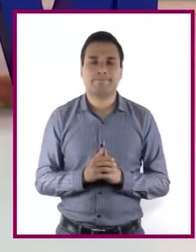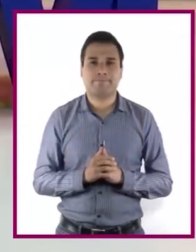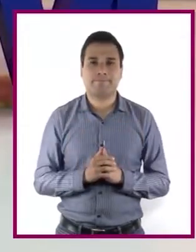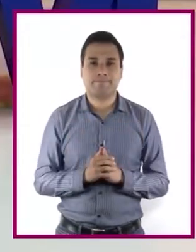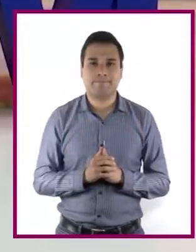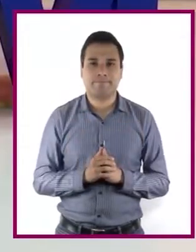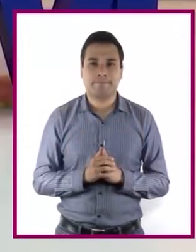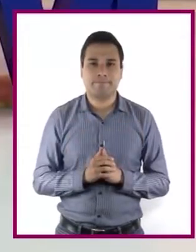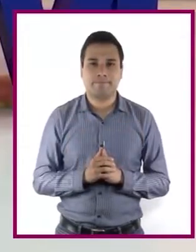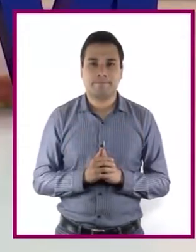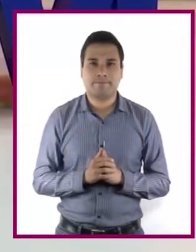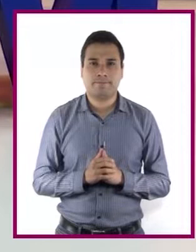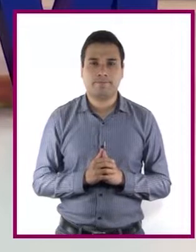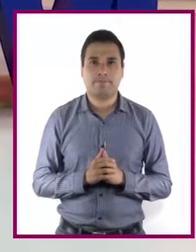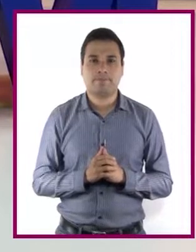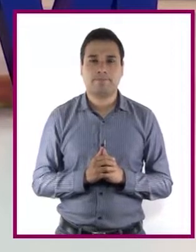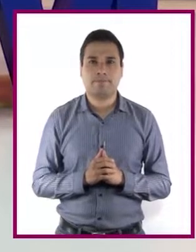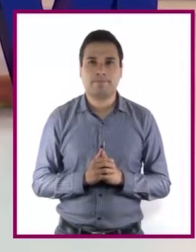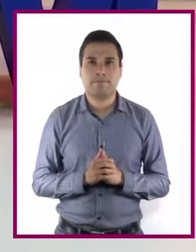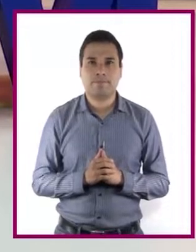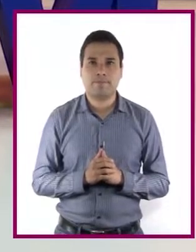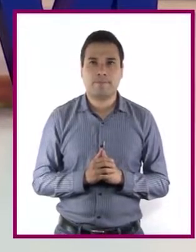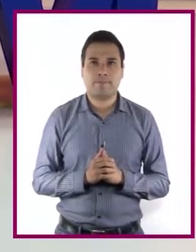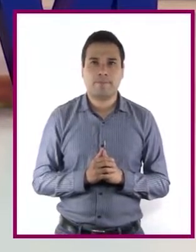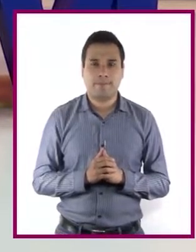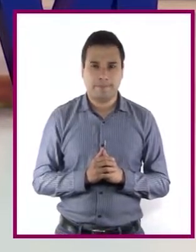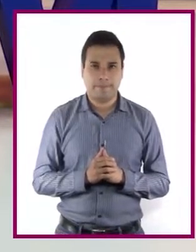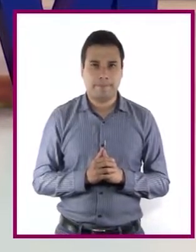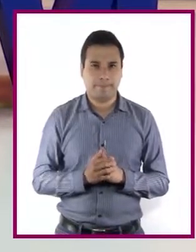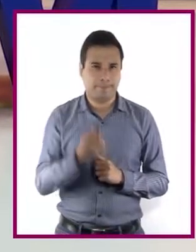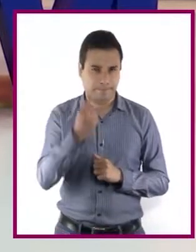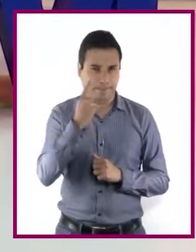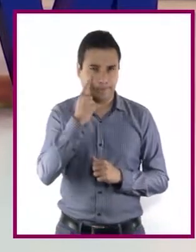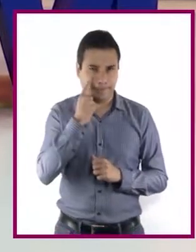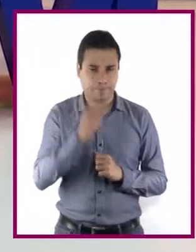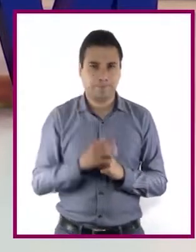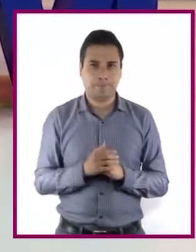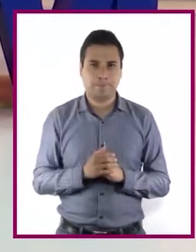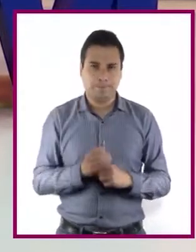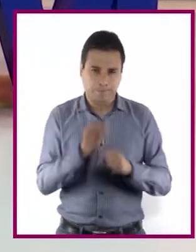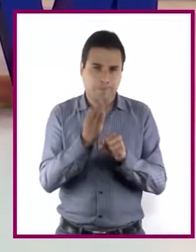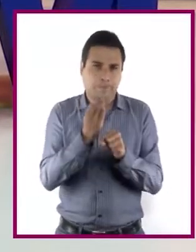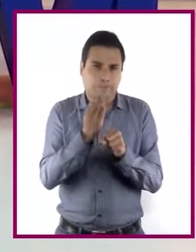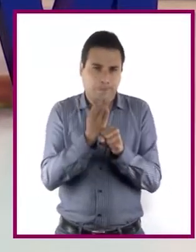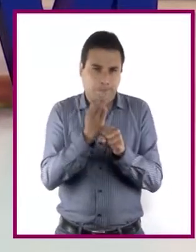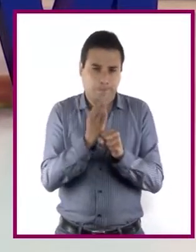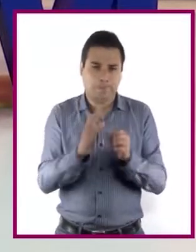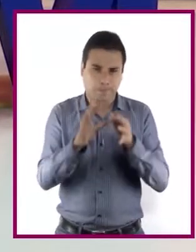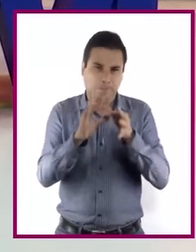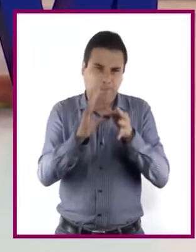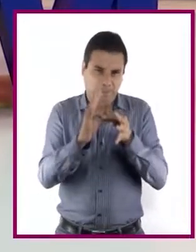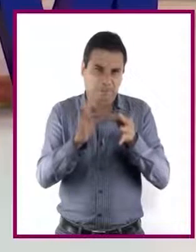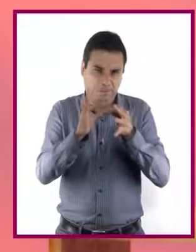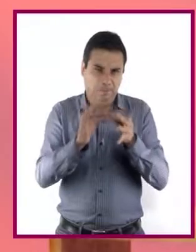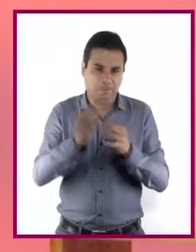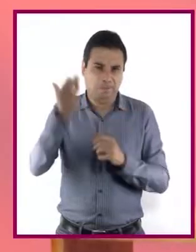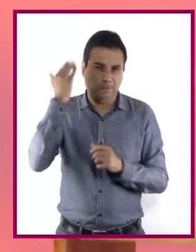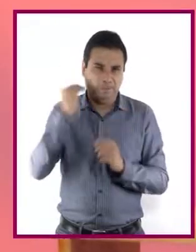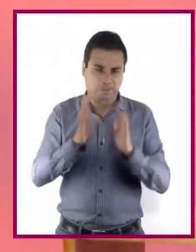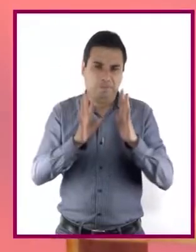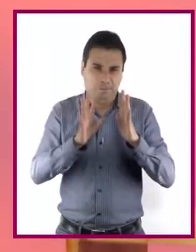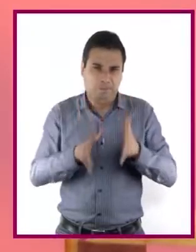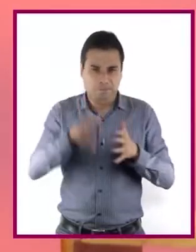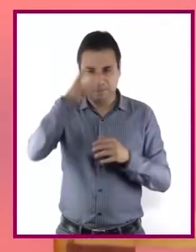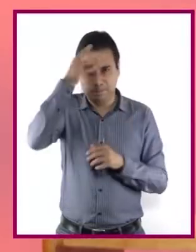nuestros aprendizajes, comencemos por recuperar aprendizajes previos. En este caso, los invito a recordar lo que hemos aprendido durante nuestra vida